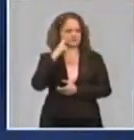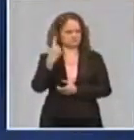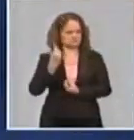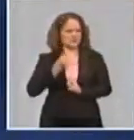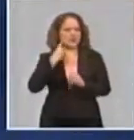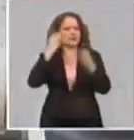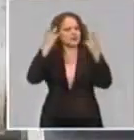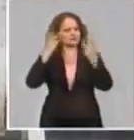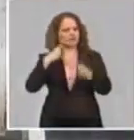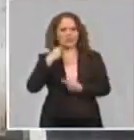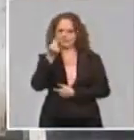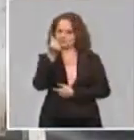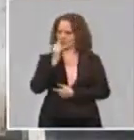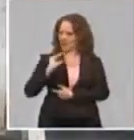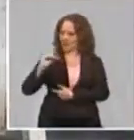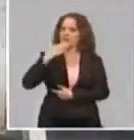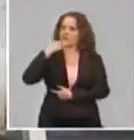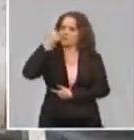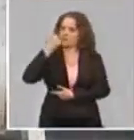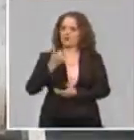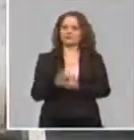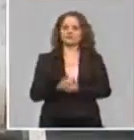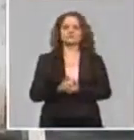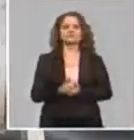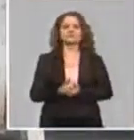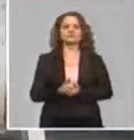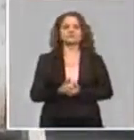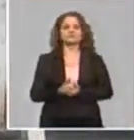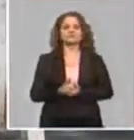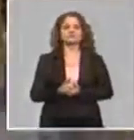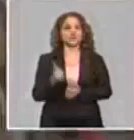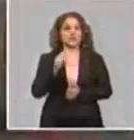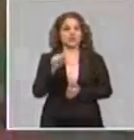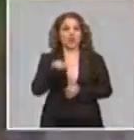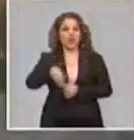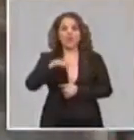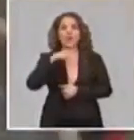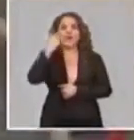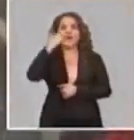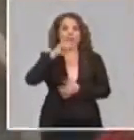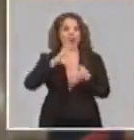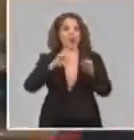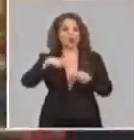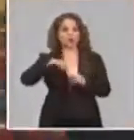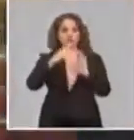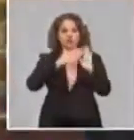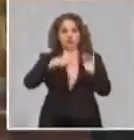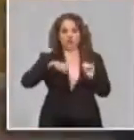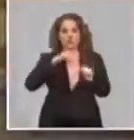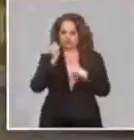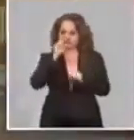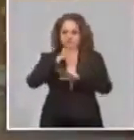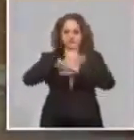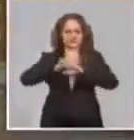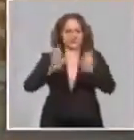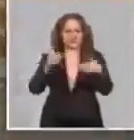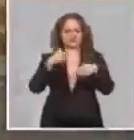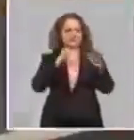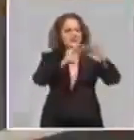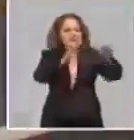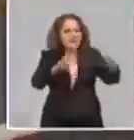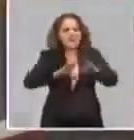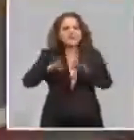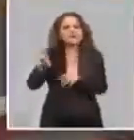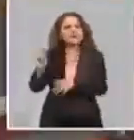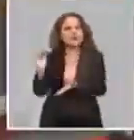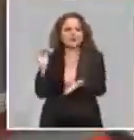un buen salario. Se prevé que el montaje de los equipos concluya en agosto próximo, lo cual permitirá concretar el salto en las entregas del mármol procesado